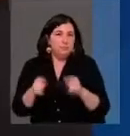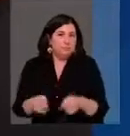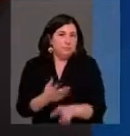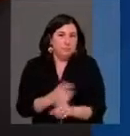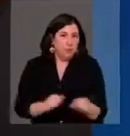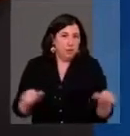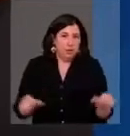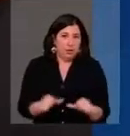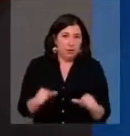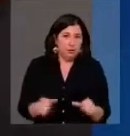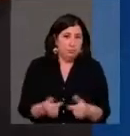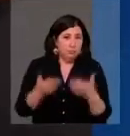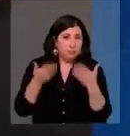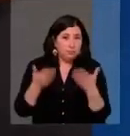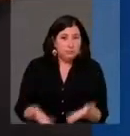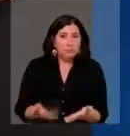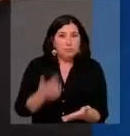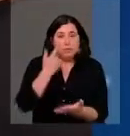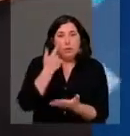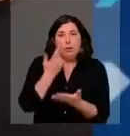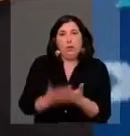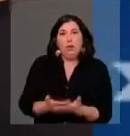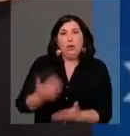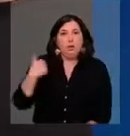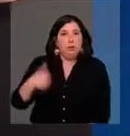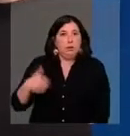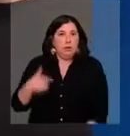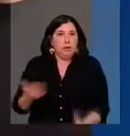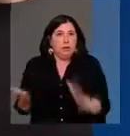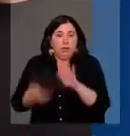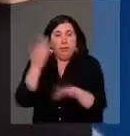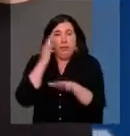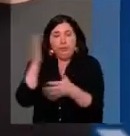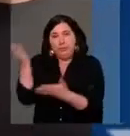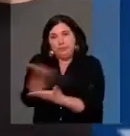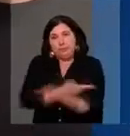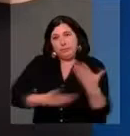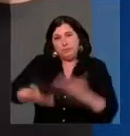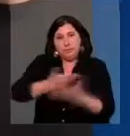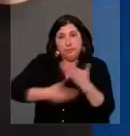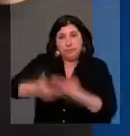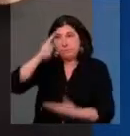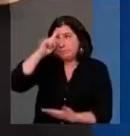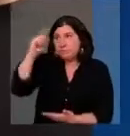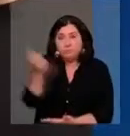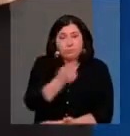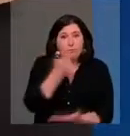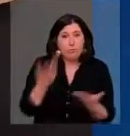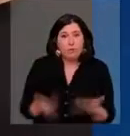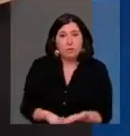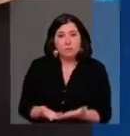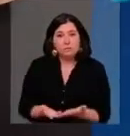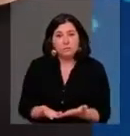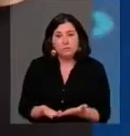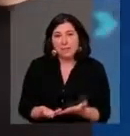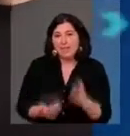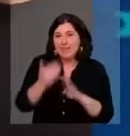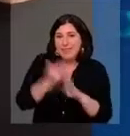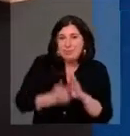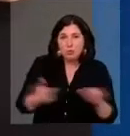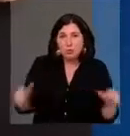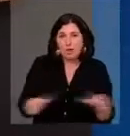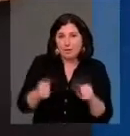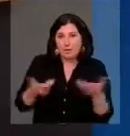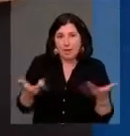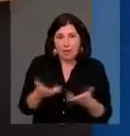se cumpla yo entonces era esperanza argentina se han adueñado prácticamente el mercado transportista de nuestro país hay una disminución notoria de la actividad en estos momentos